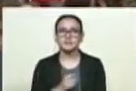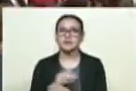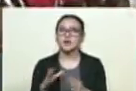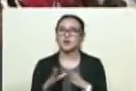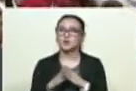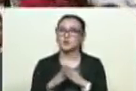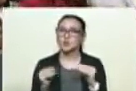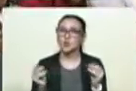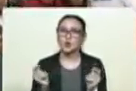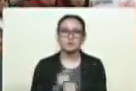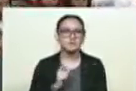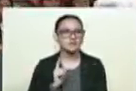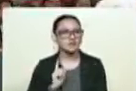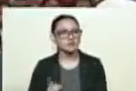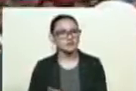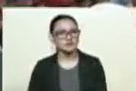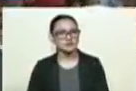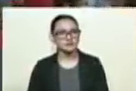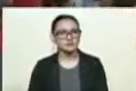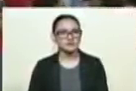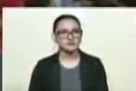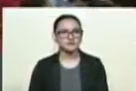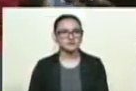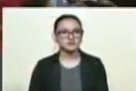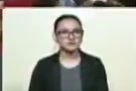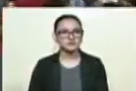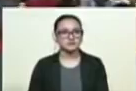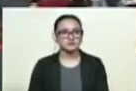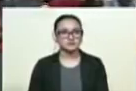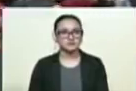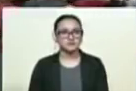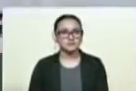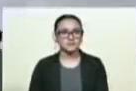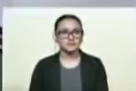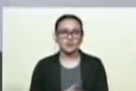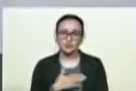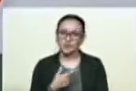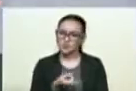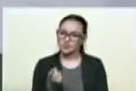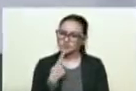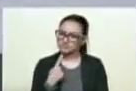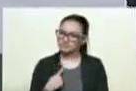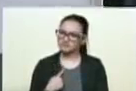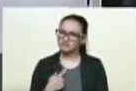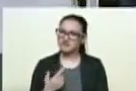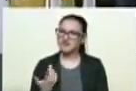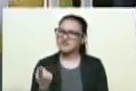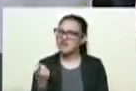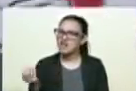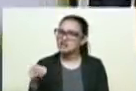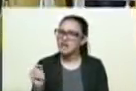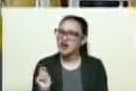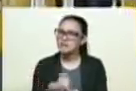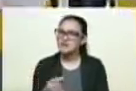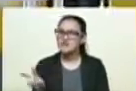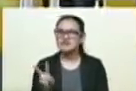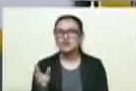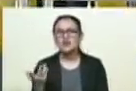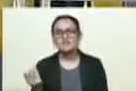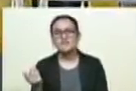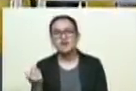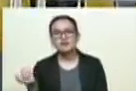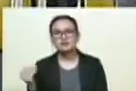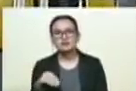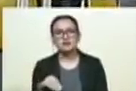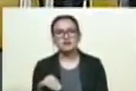ser cambiado. Yo quiero que me digan ustedes qué hay que cambiar en este país.